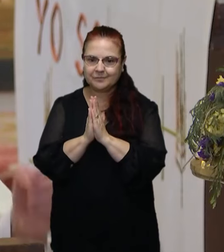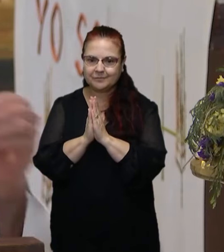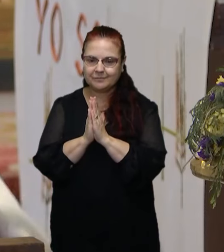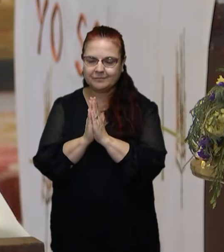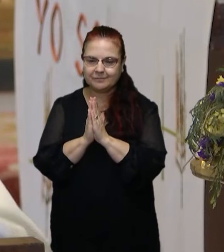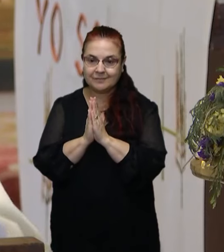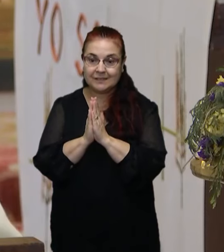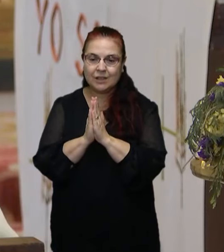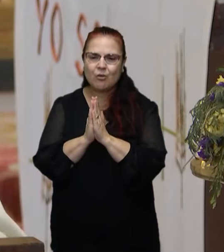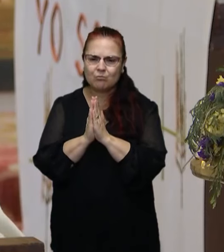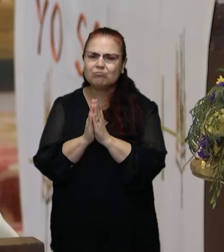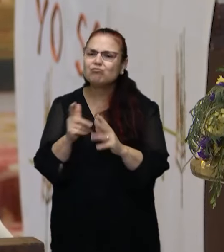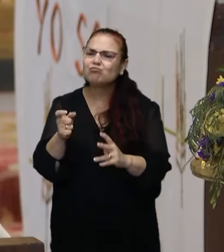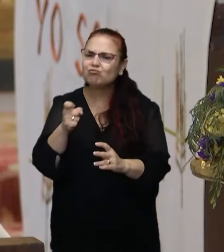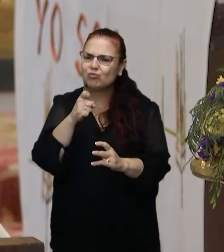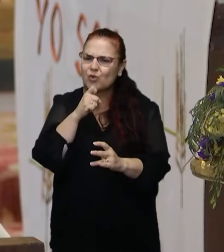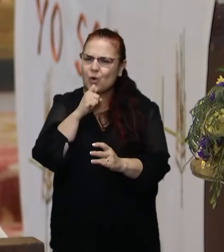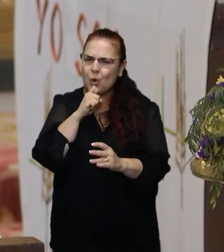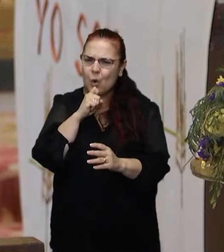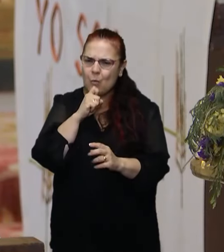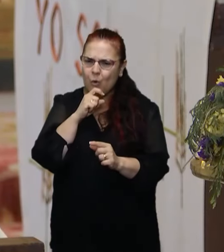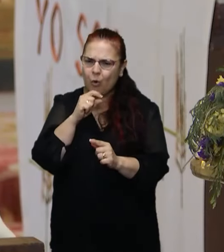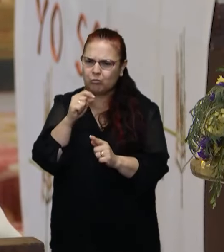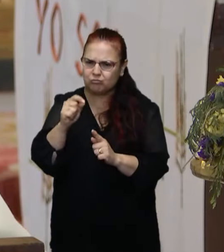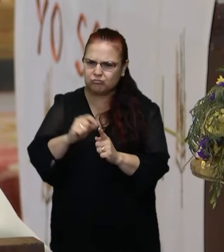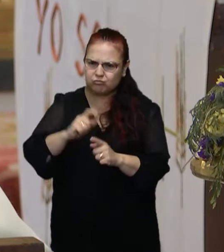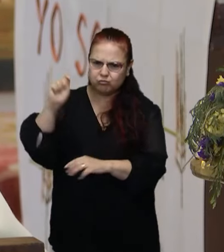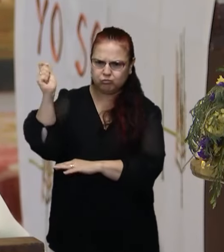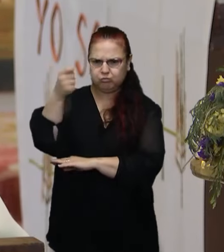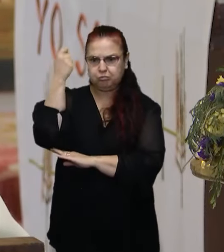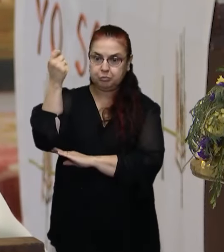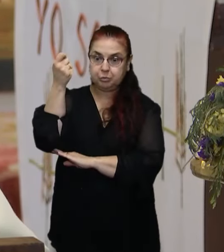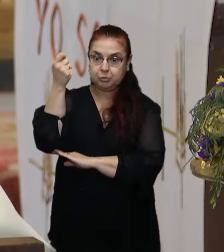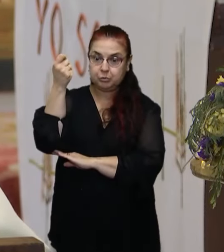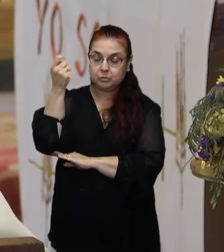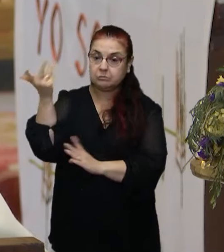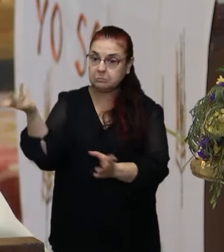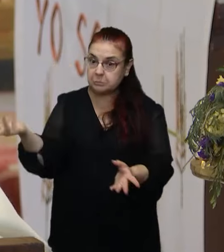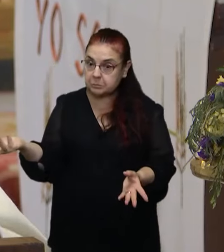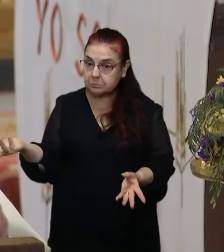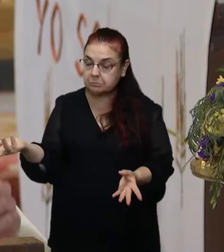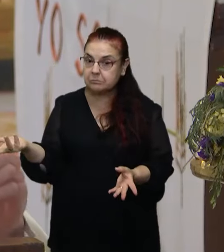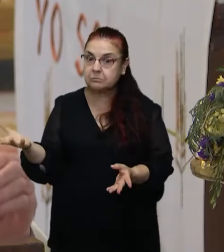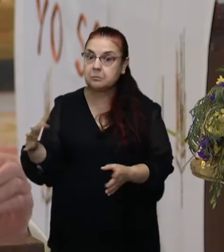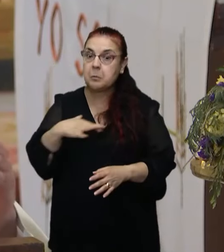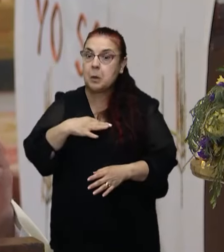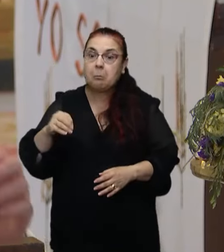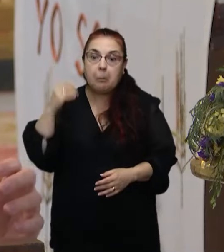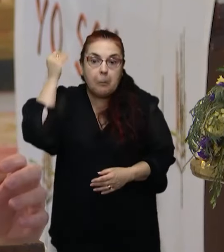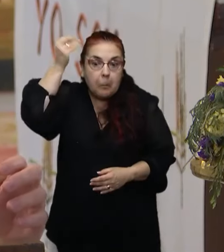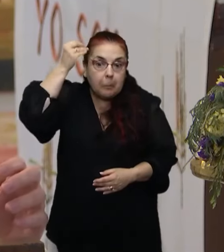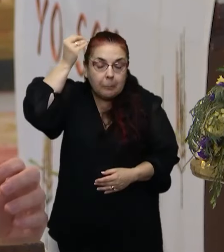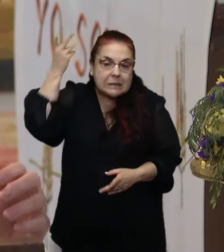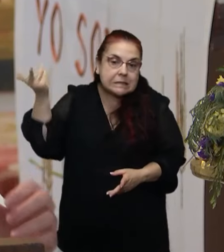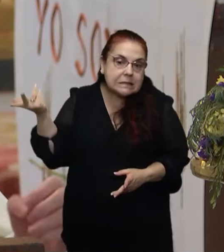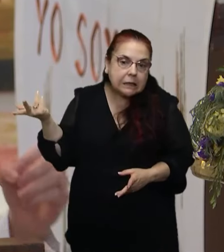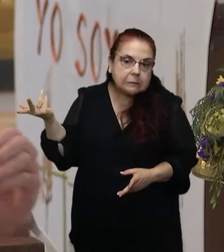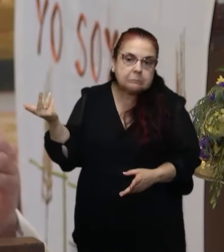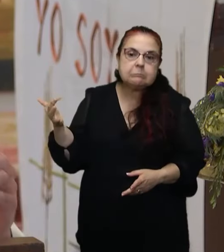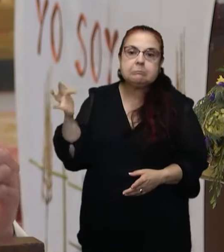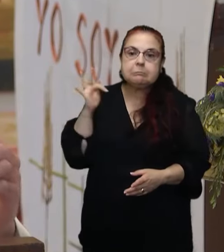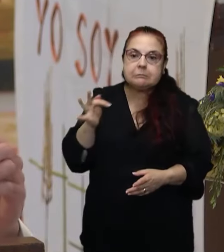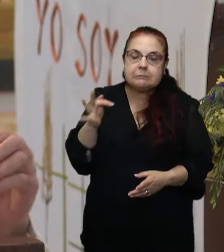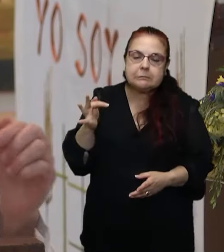se mide sobre todo por el grado heroico que se ha alcanzado en las virtudes, podemos pensar en cualquier virtud